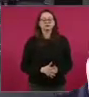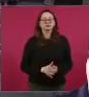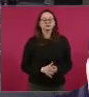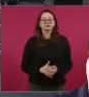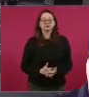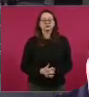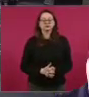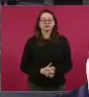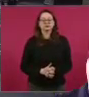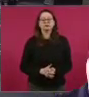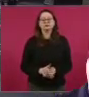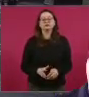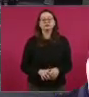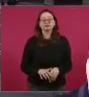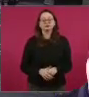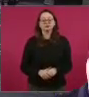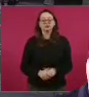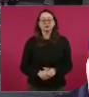estamos considerando